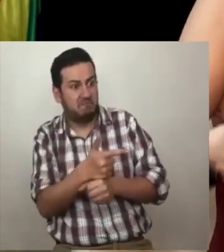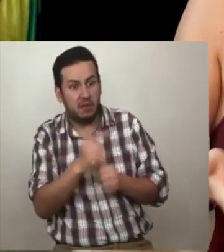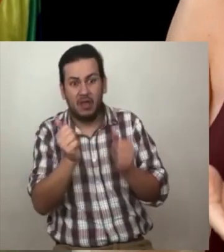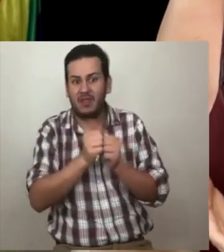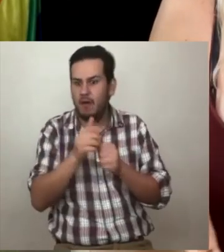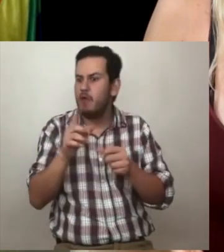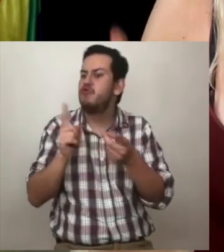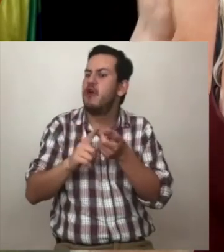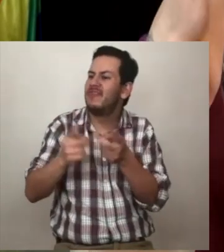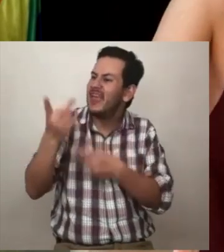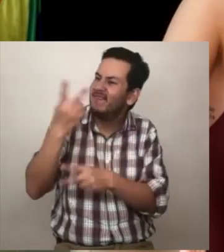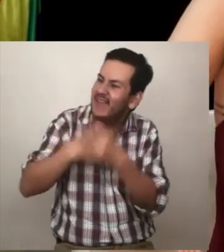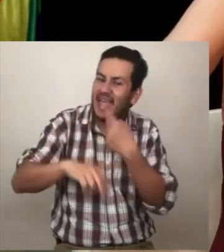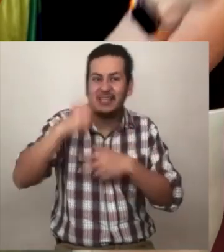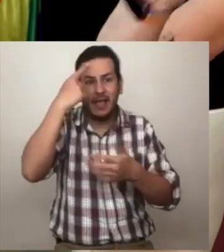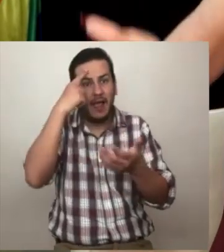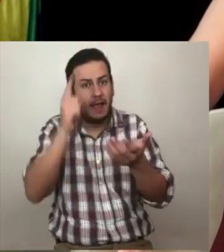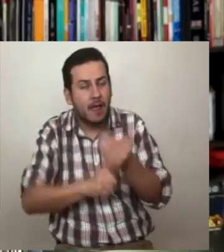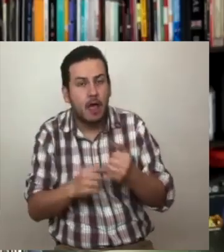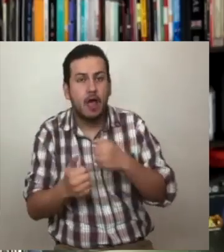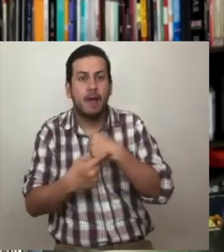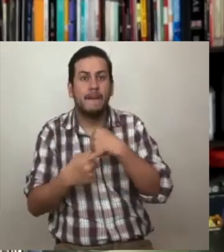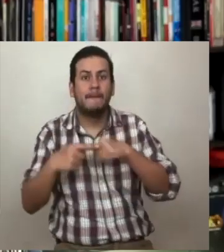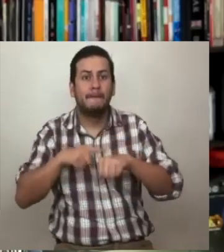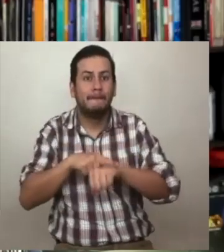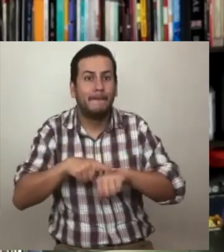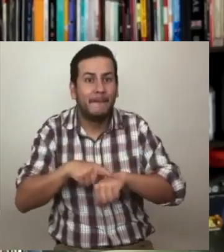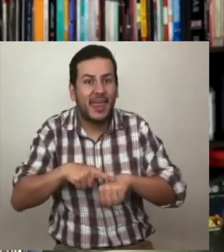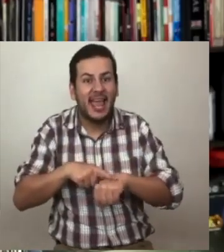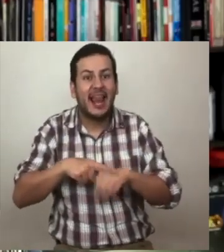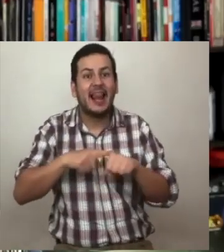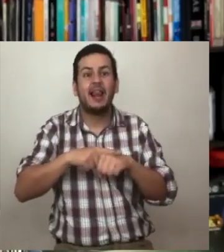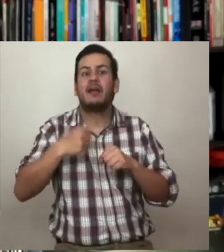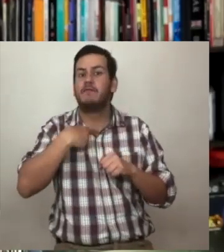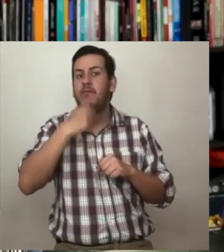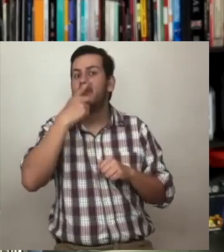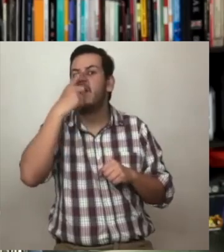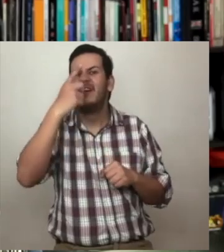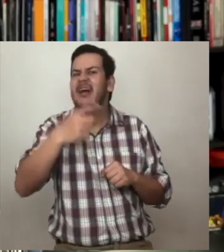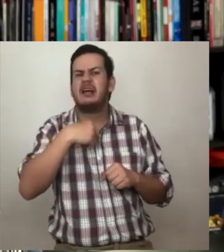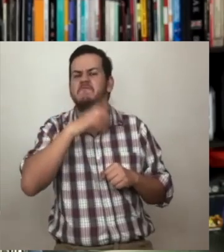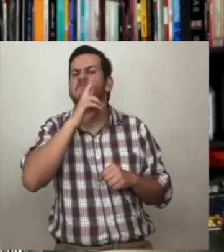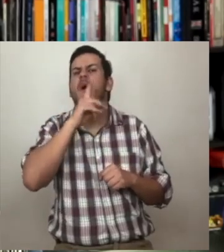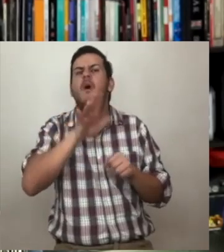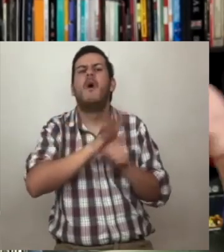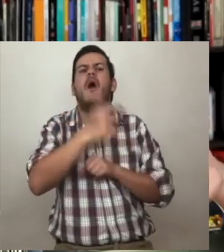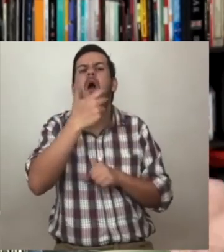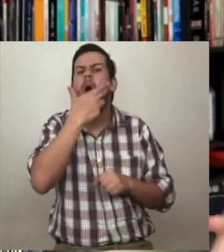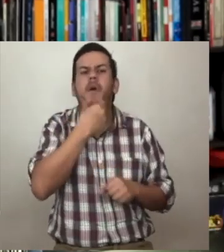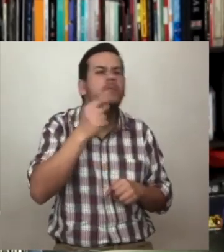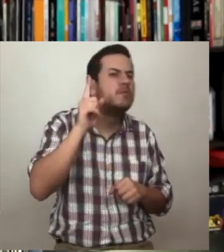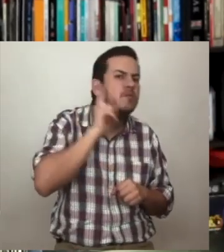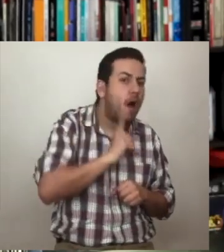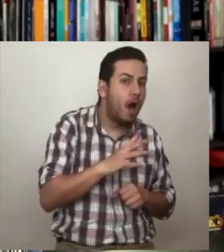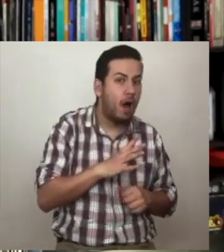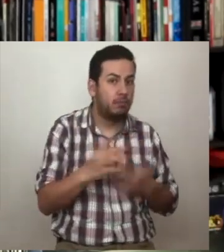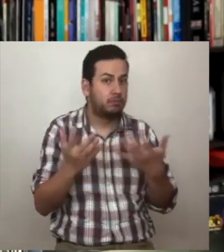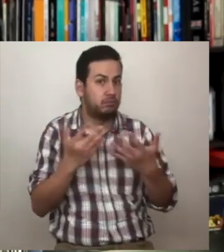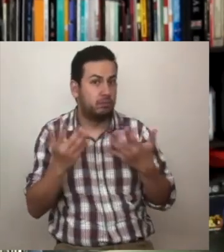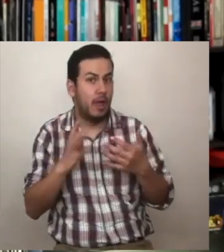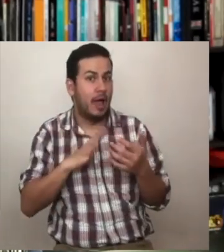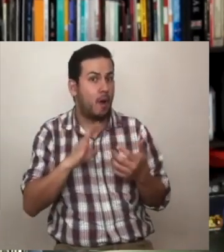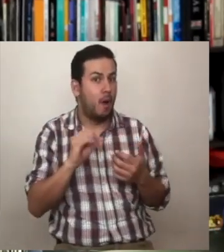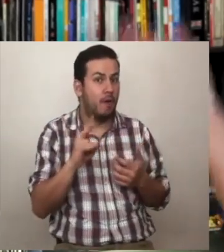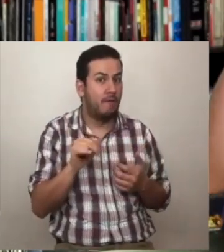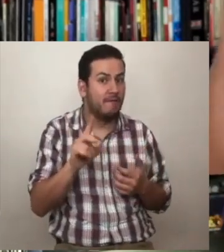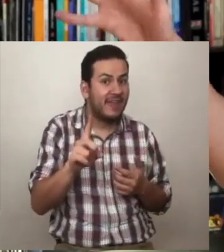clase, procedencia, creencia, color de piel y mágicamente asignarles la capacidad de determinar el género. O sea, ¿qué pensarán? ¿Que hay dos tipos